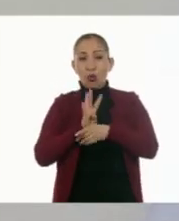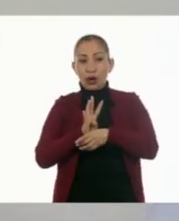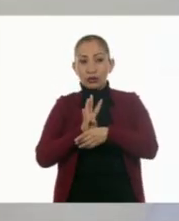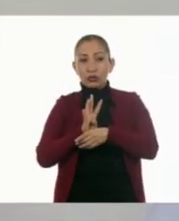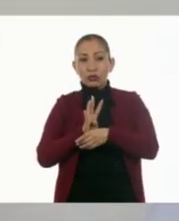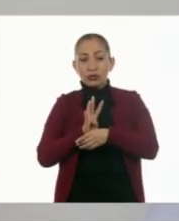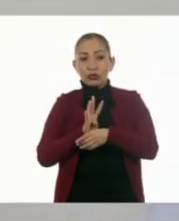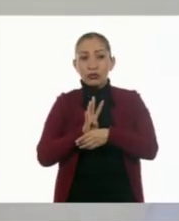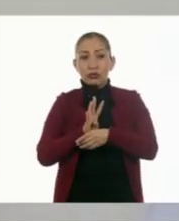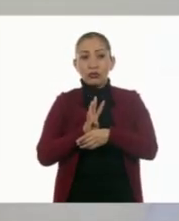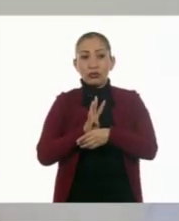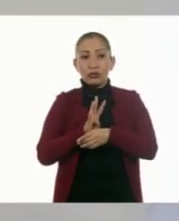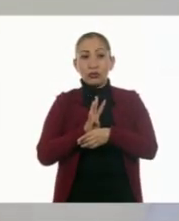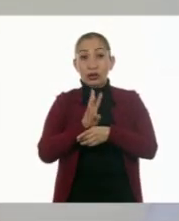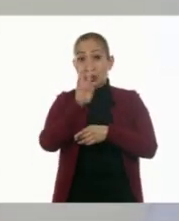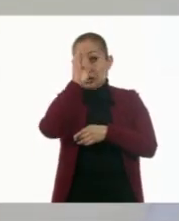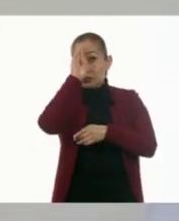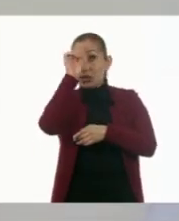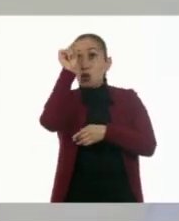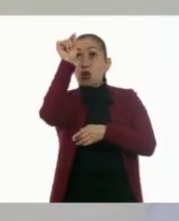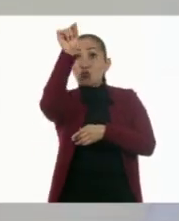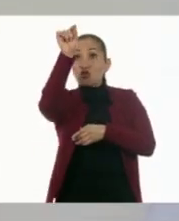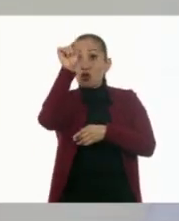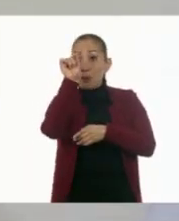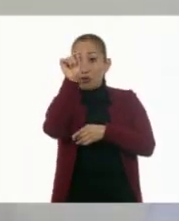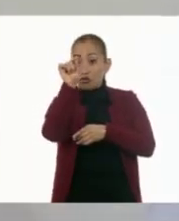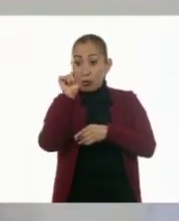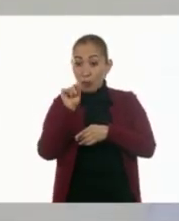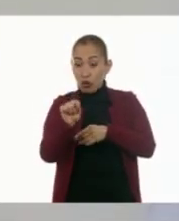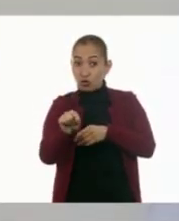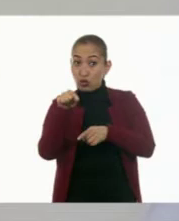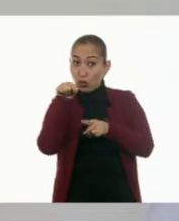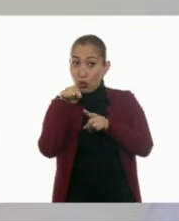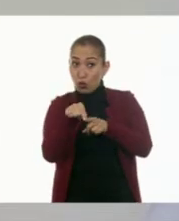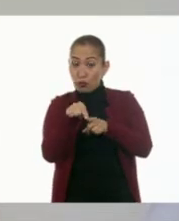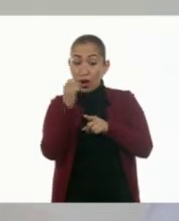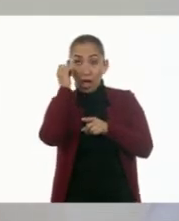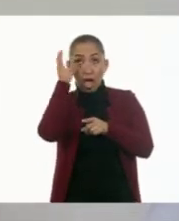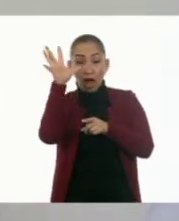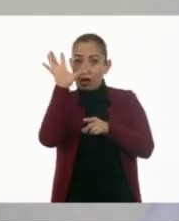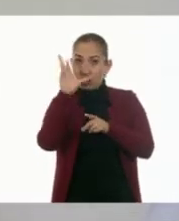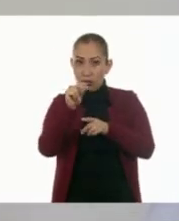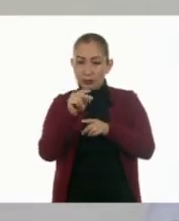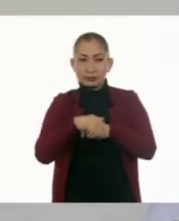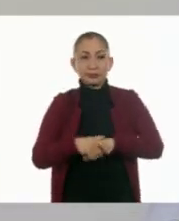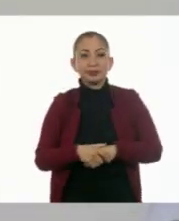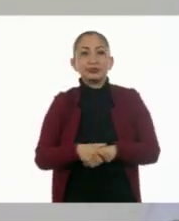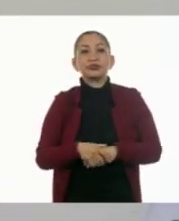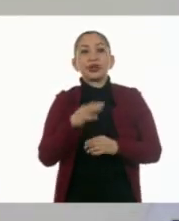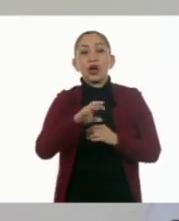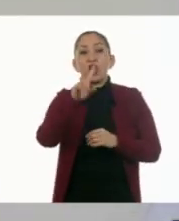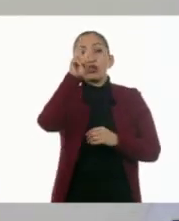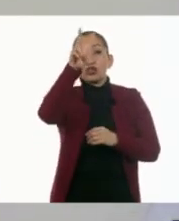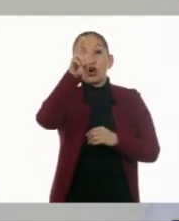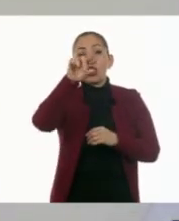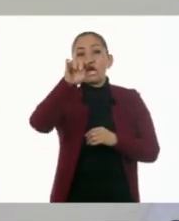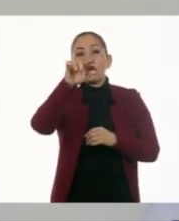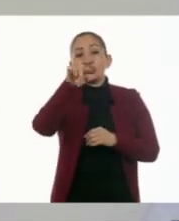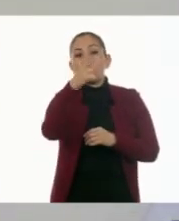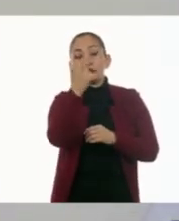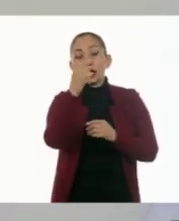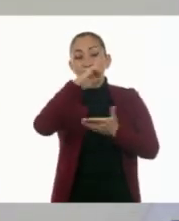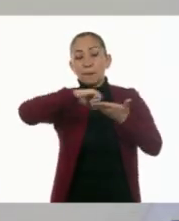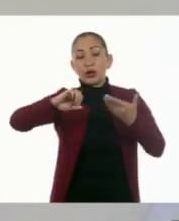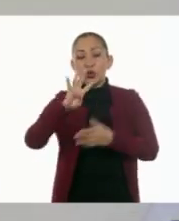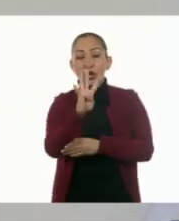favor, respetar y poner el punto hasta si quieren antes, para que no se les vaya a olvidar. Y por último, 12 menos 4,